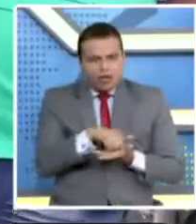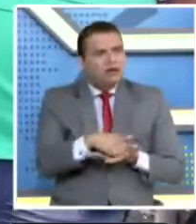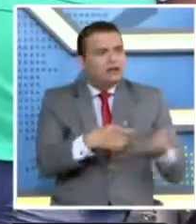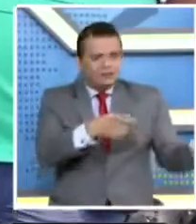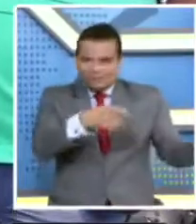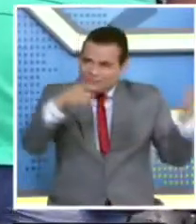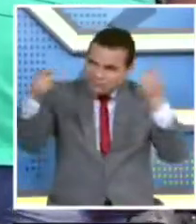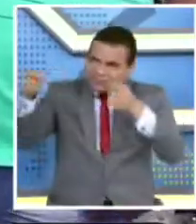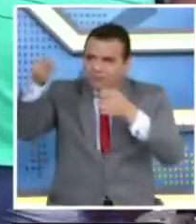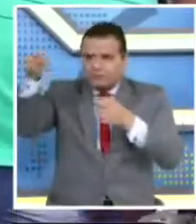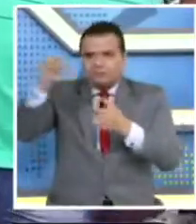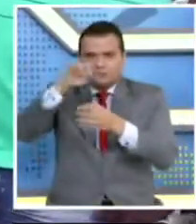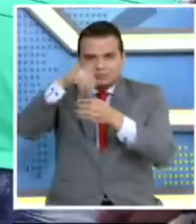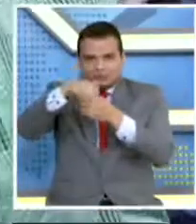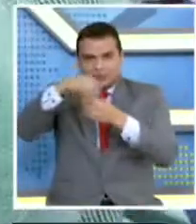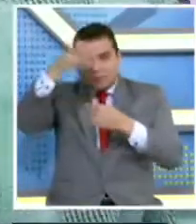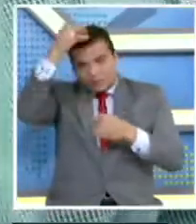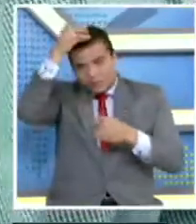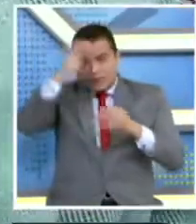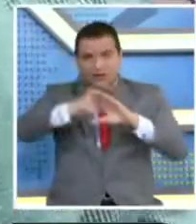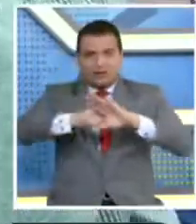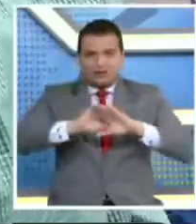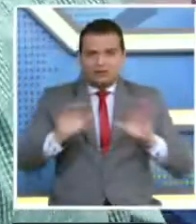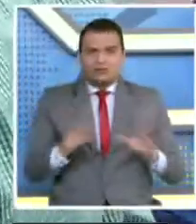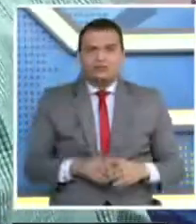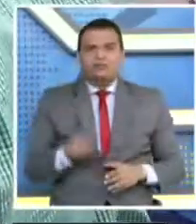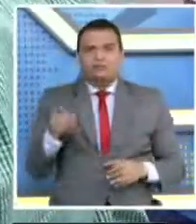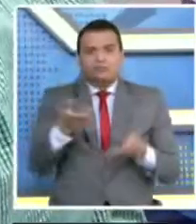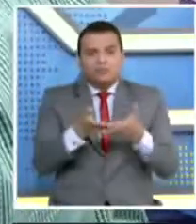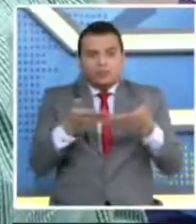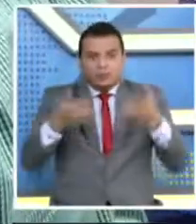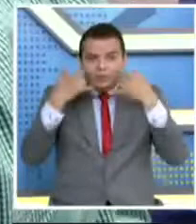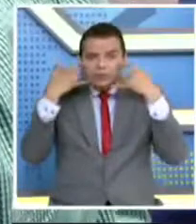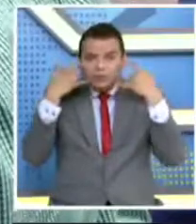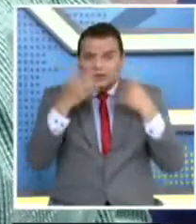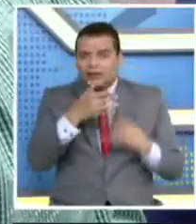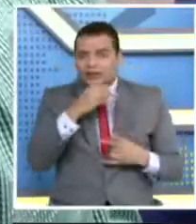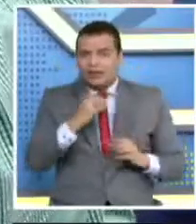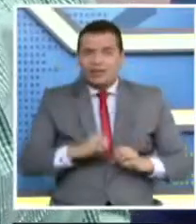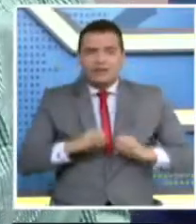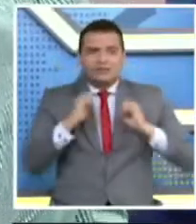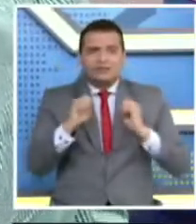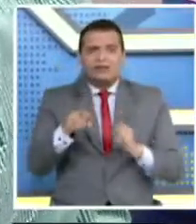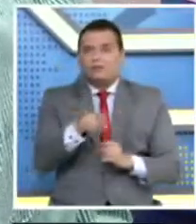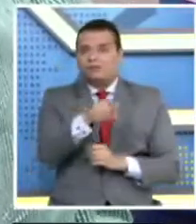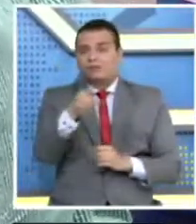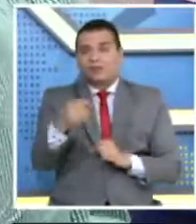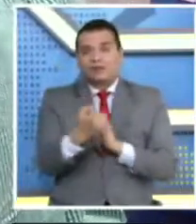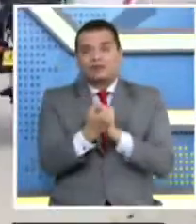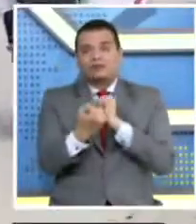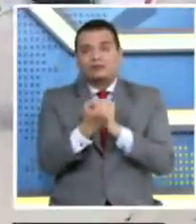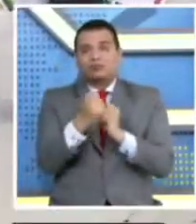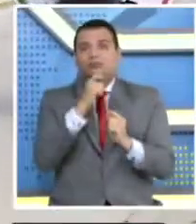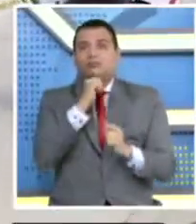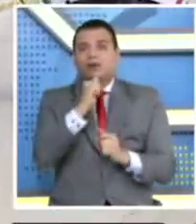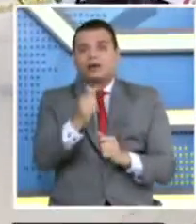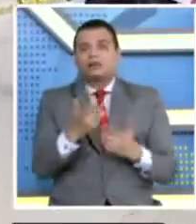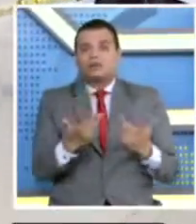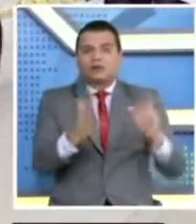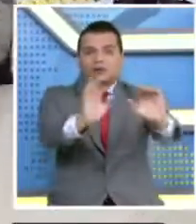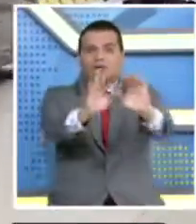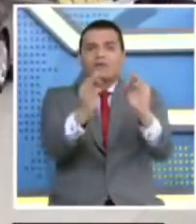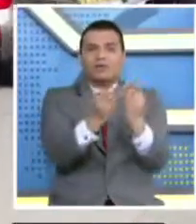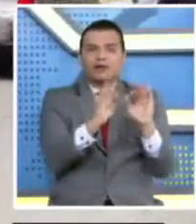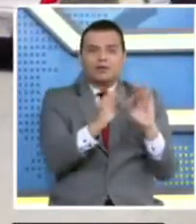lo sacaron y lo llevaron a la enfermería. Aunque no hay elementos de bioseguridad que cubran la cantidad de presos que hoy están en riesgo, los familiares de varios